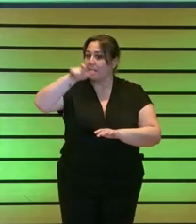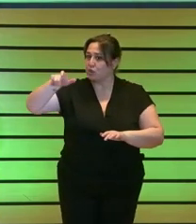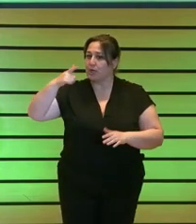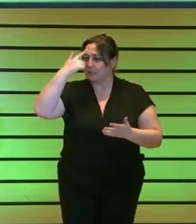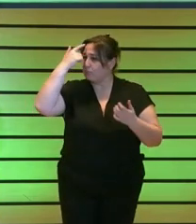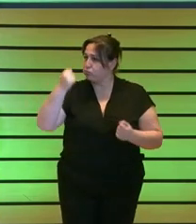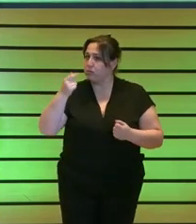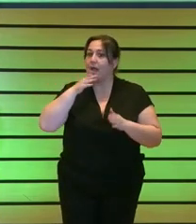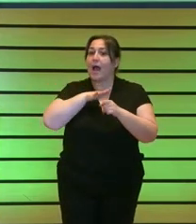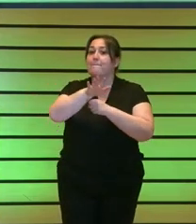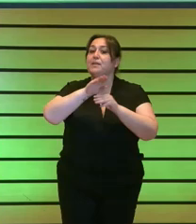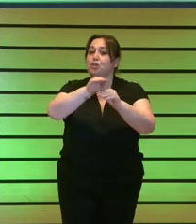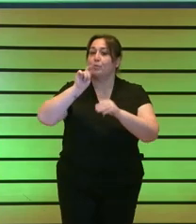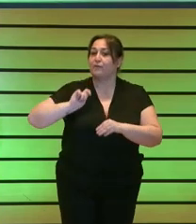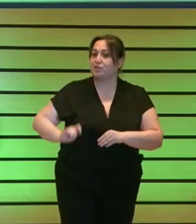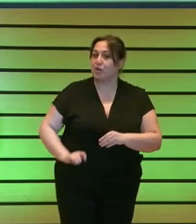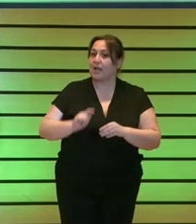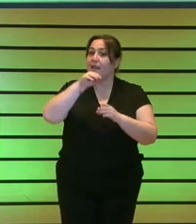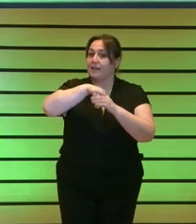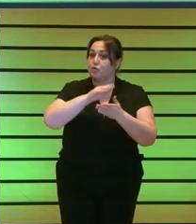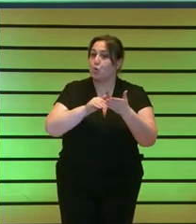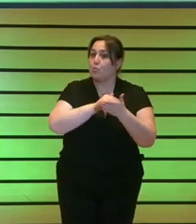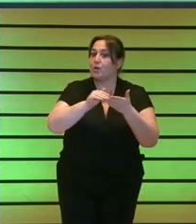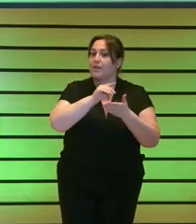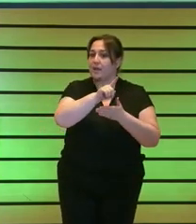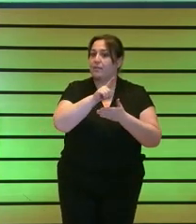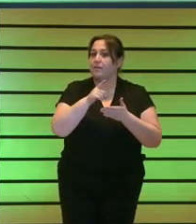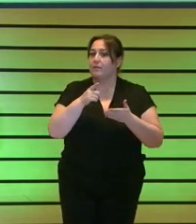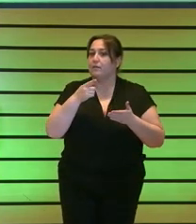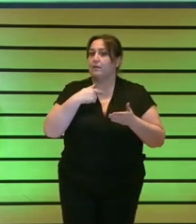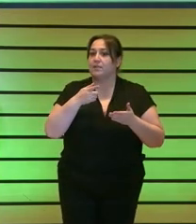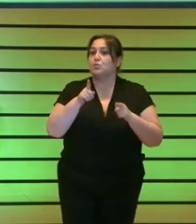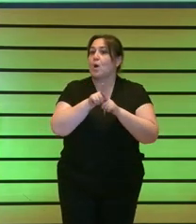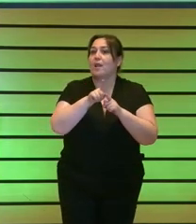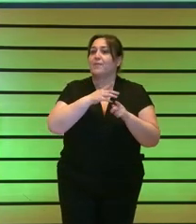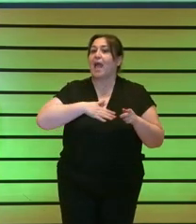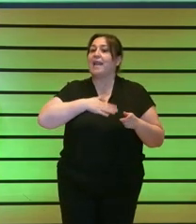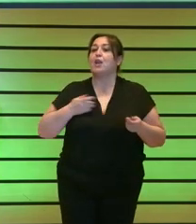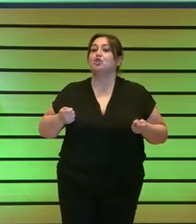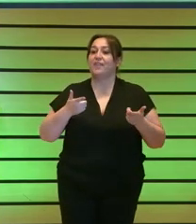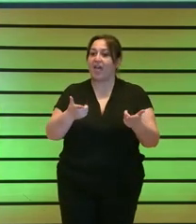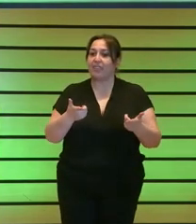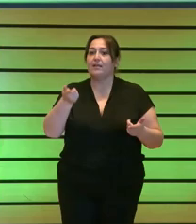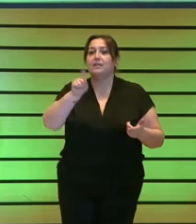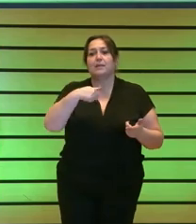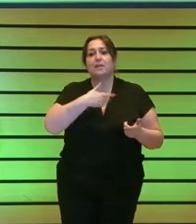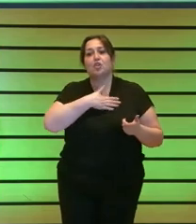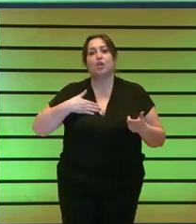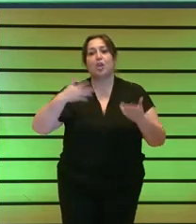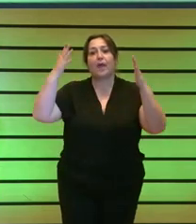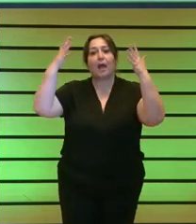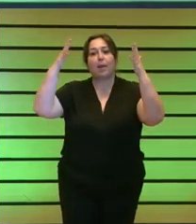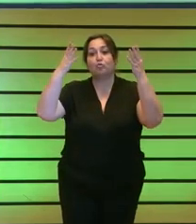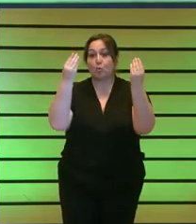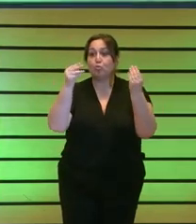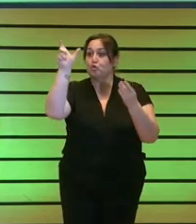su ámbito profesional en su comunidad no que hemos contado con su generosidad no Y también quería darles un aplauso Porque muchos están aquí y